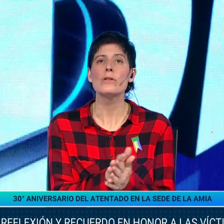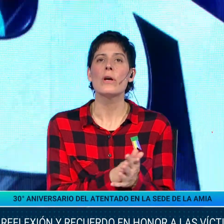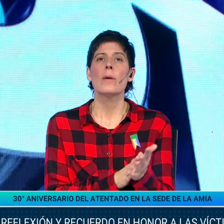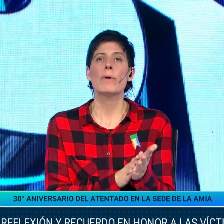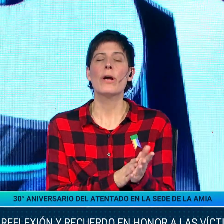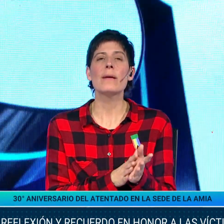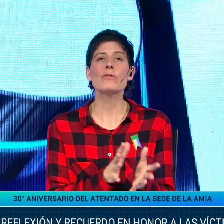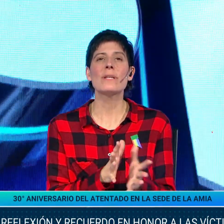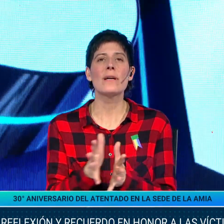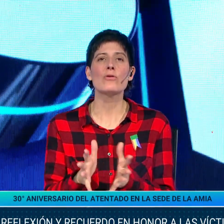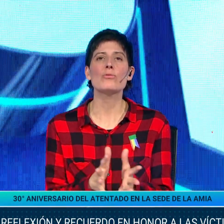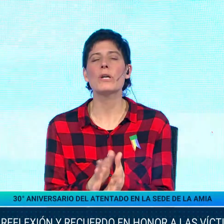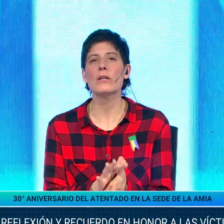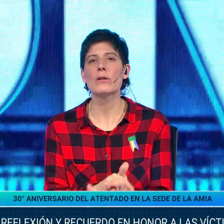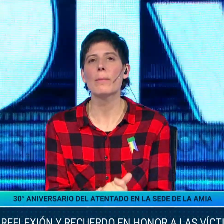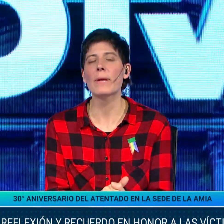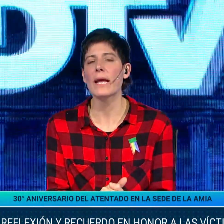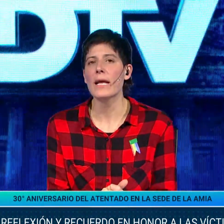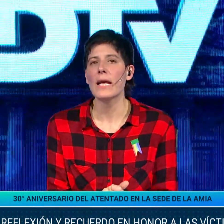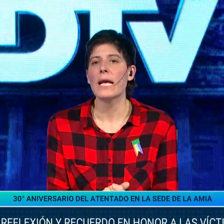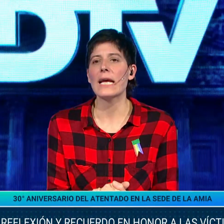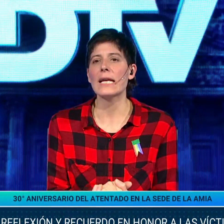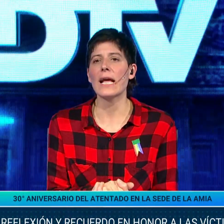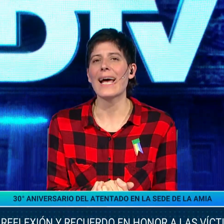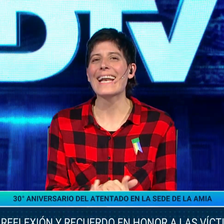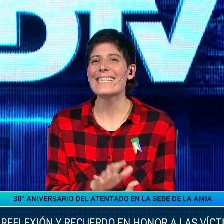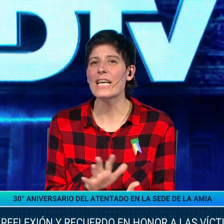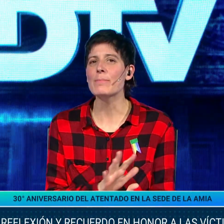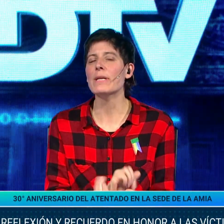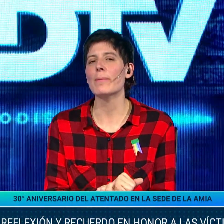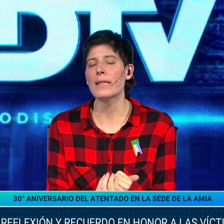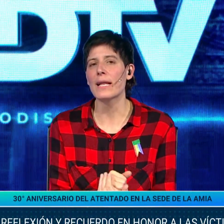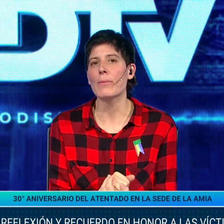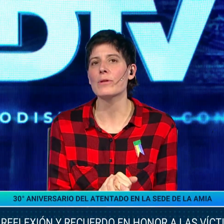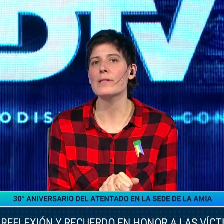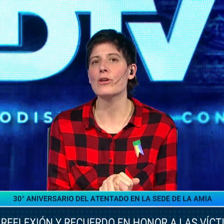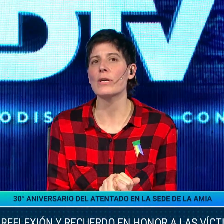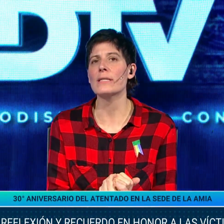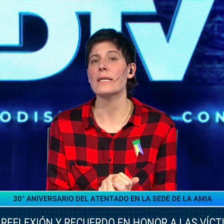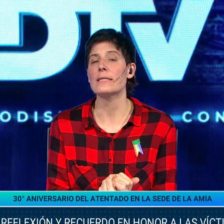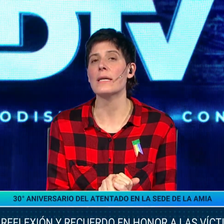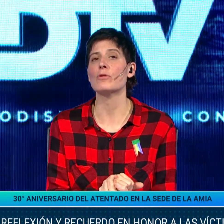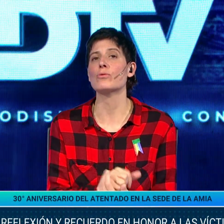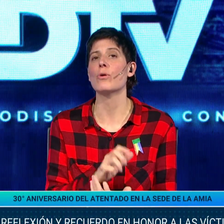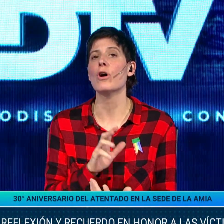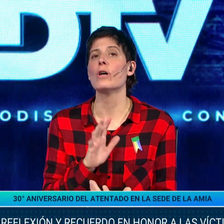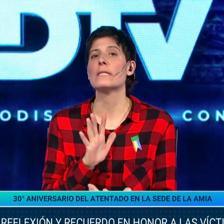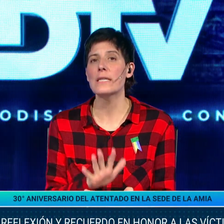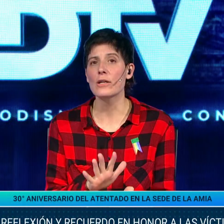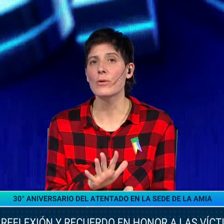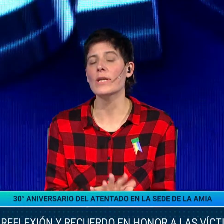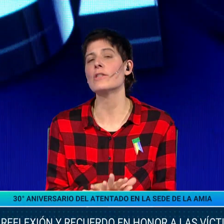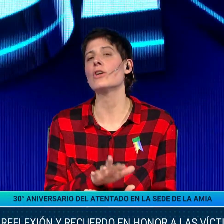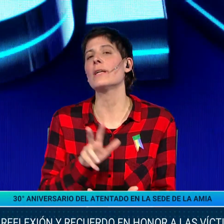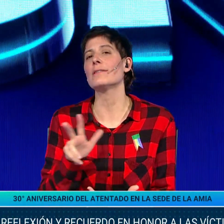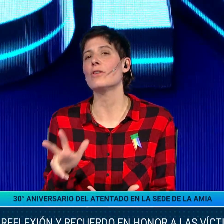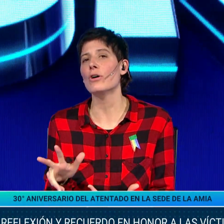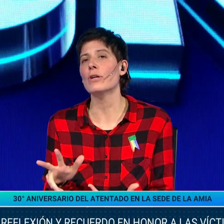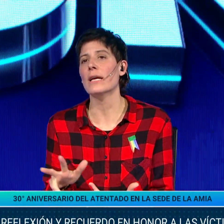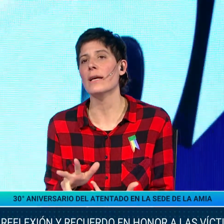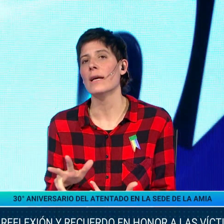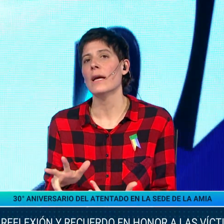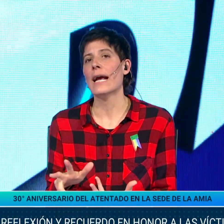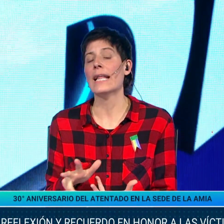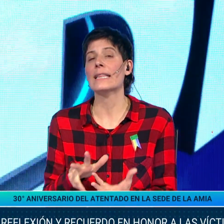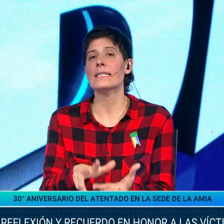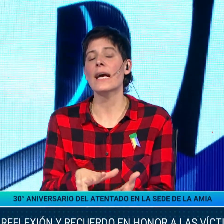en minutos, pero queríamos centrarnos un poquito también en analizar mínimamente las votaciones. Decíamos, hubo 5 votaciones,